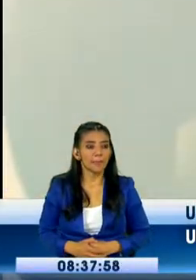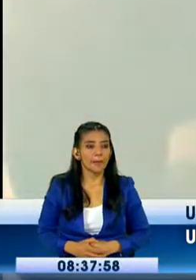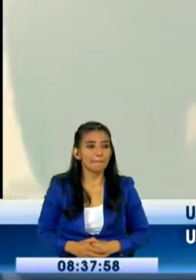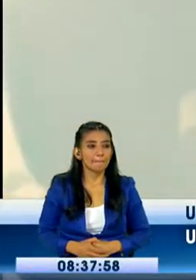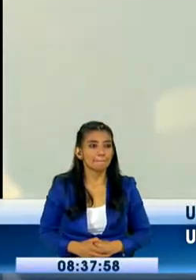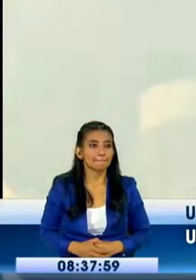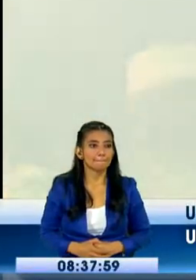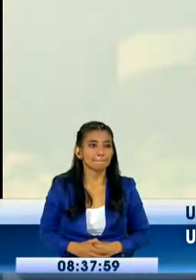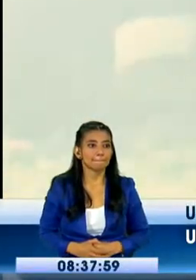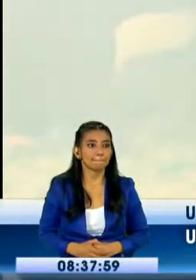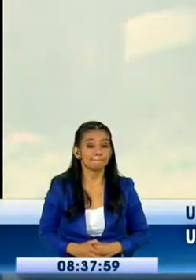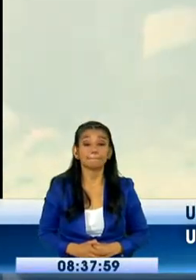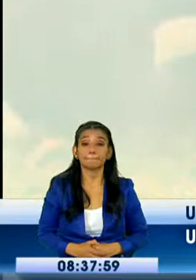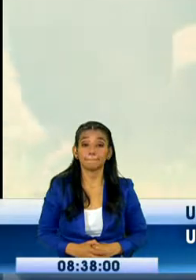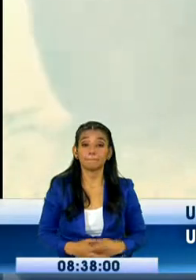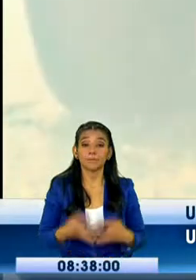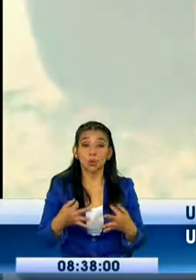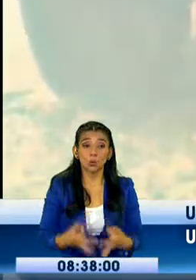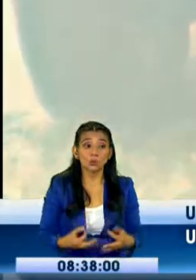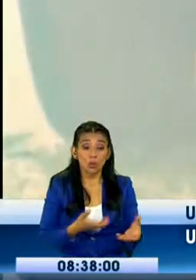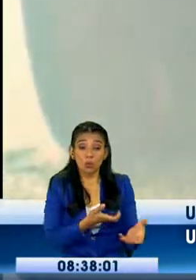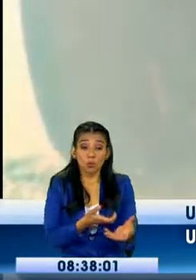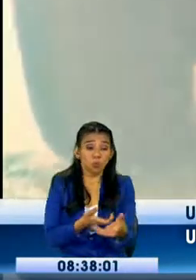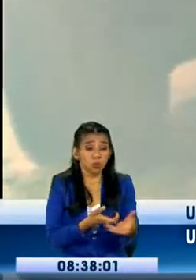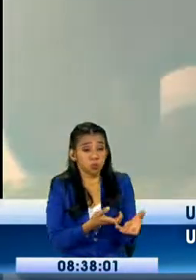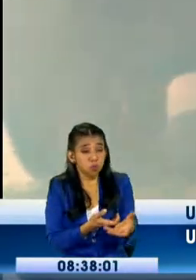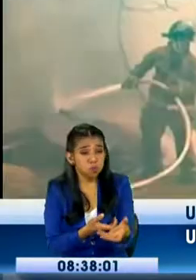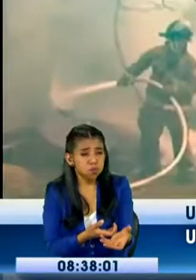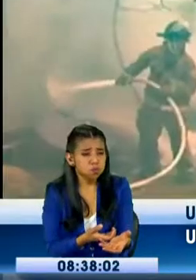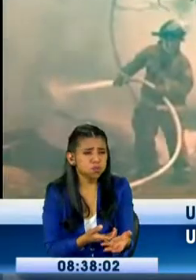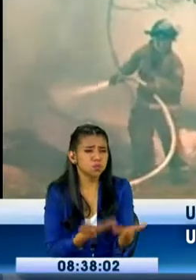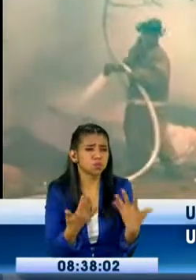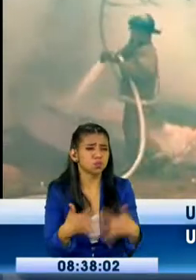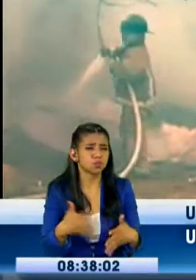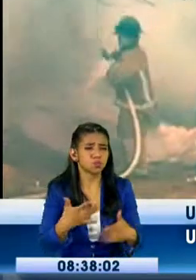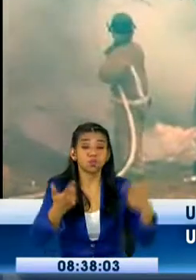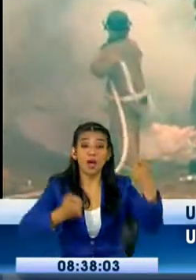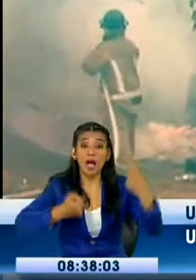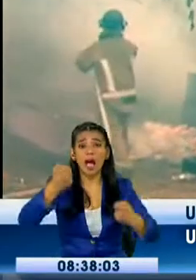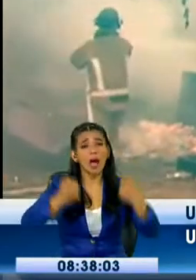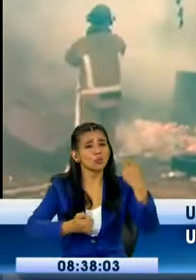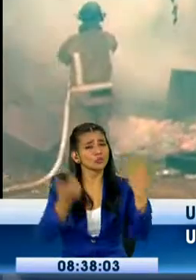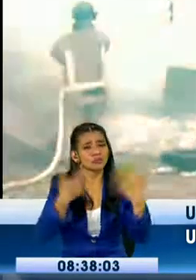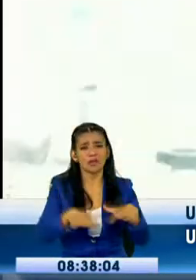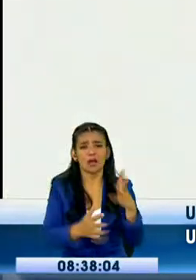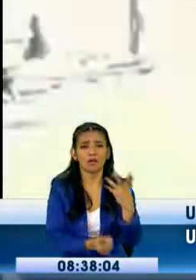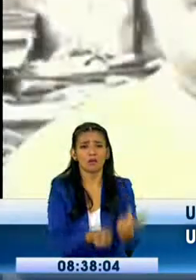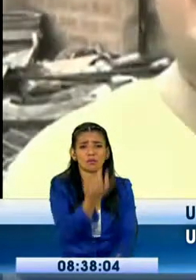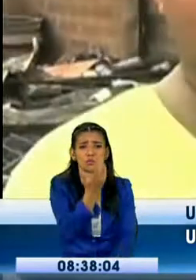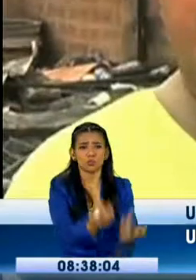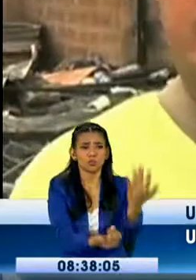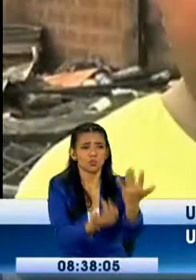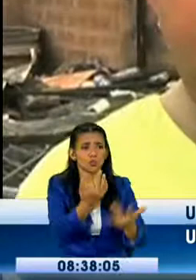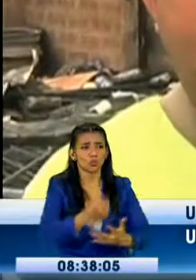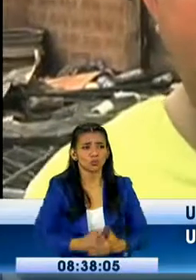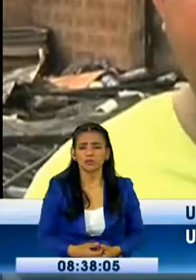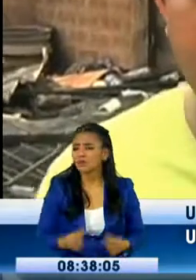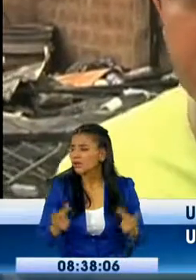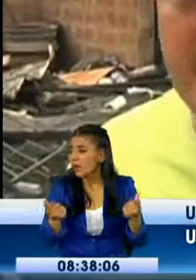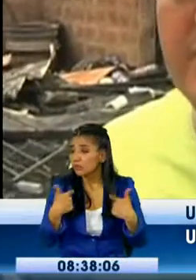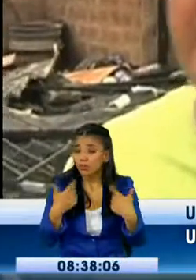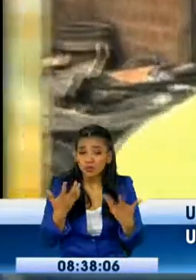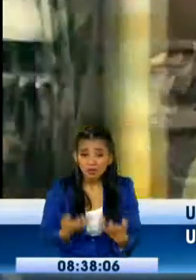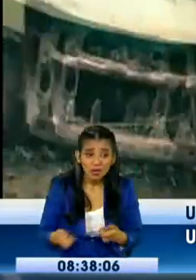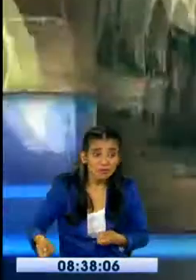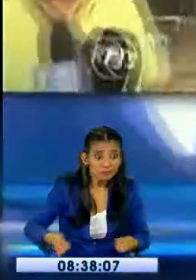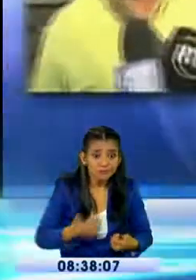La presencia de los miembros del cuerpo de bomberos no pudo evitar que este auto sea presa de las llamas. Rápido, si nosotros que intentamos